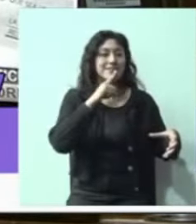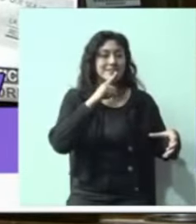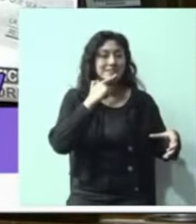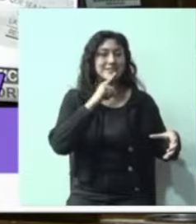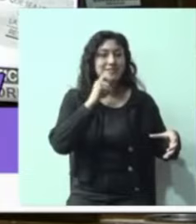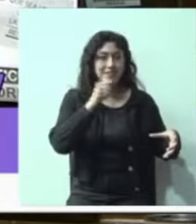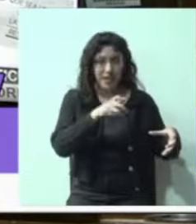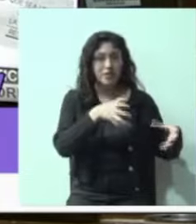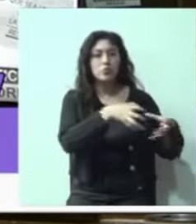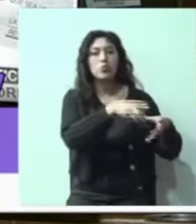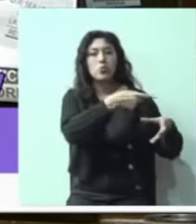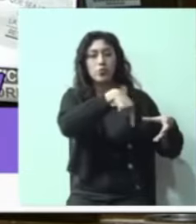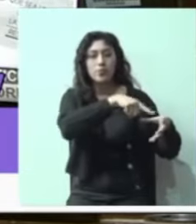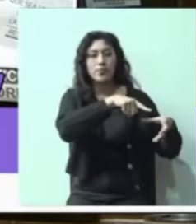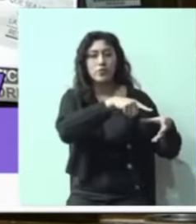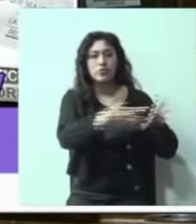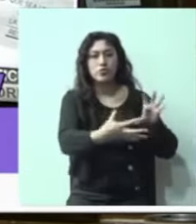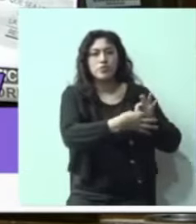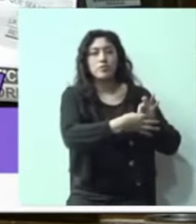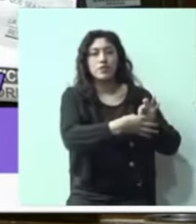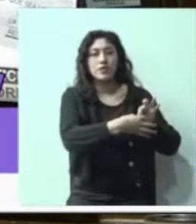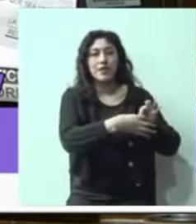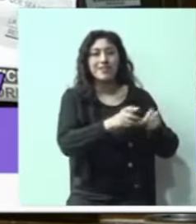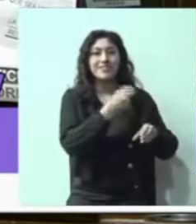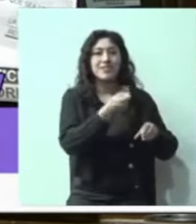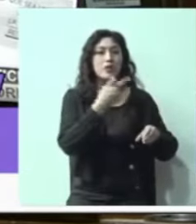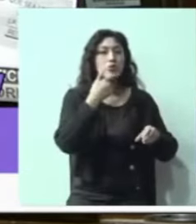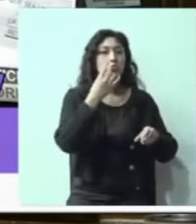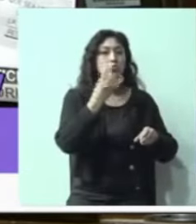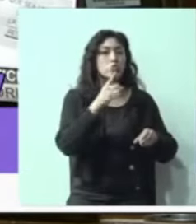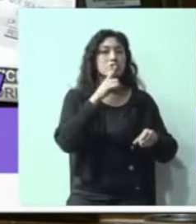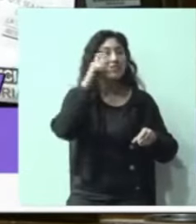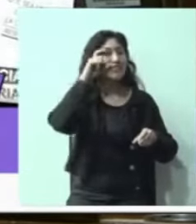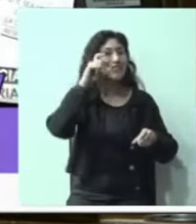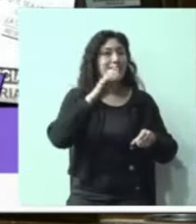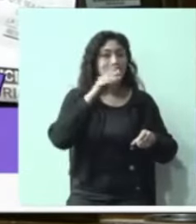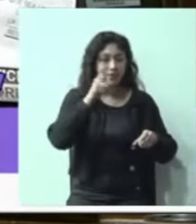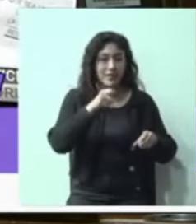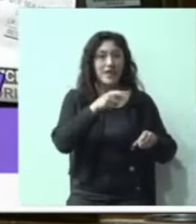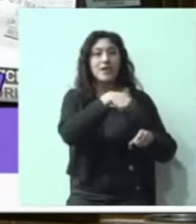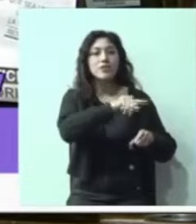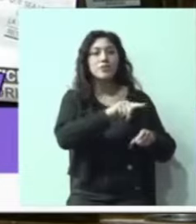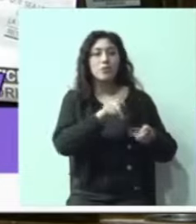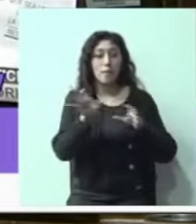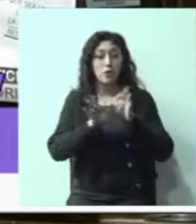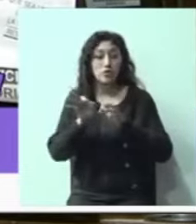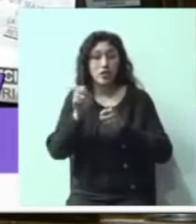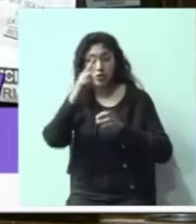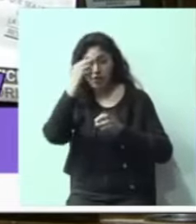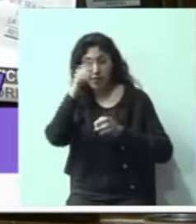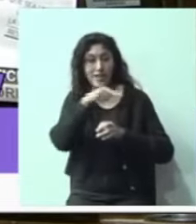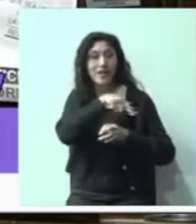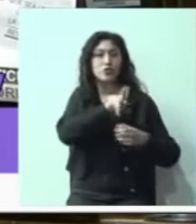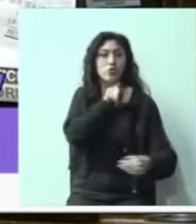muy instalada en la ciudad de Buenos Aires, de sindicato Sutecba, que está presionando para que no se trate este proyecto. Y nos vienen a